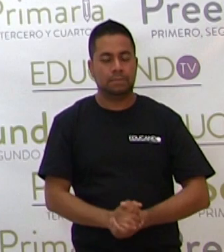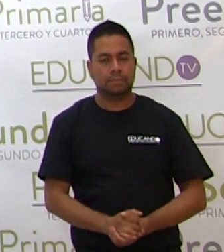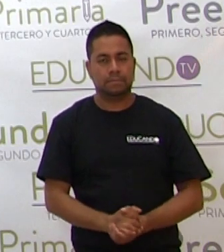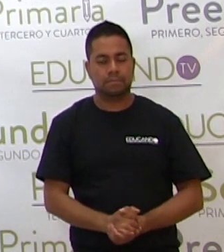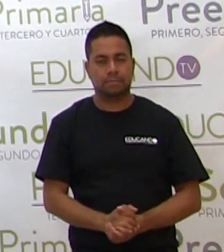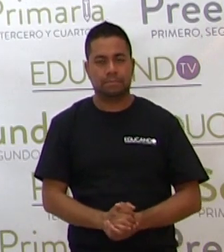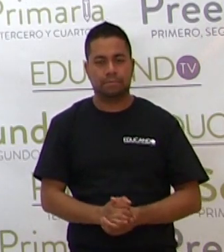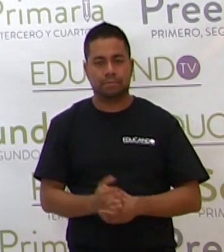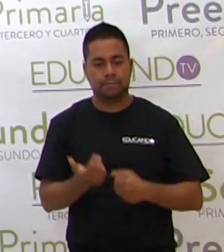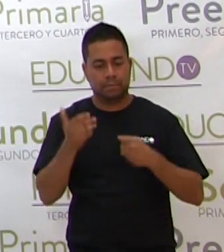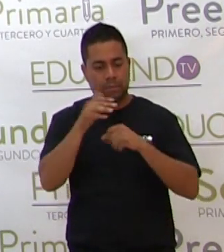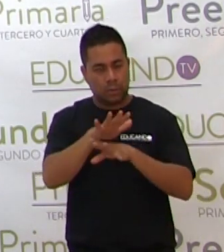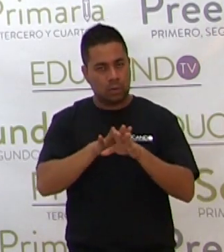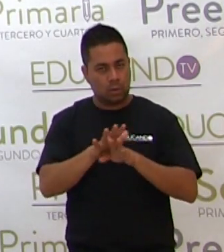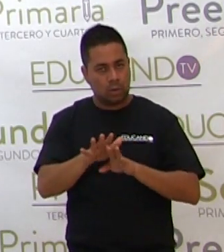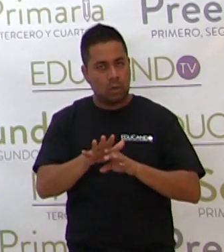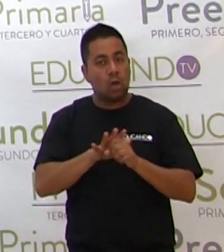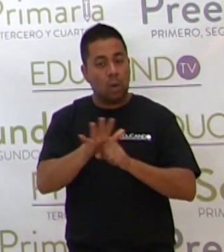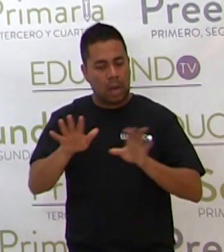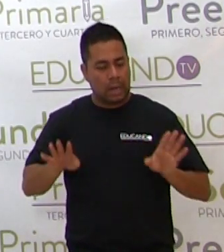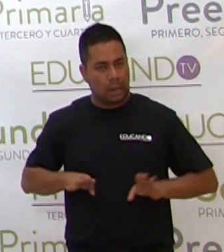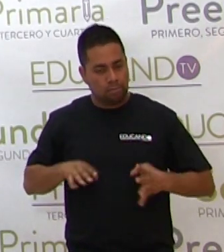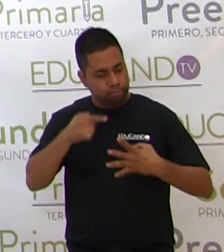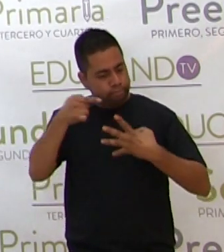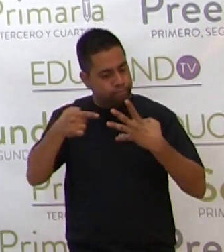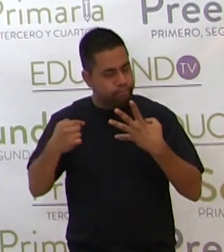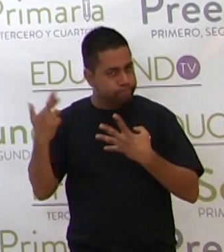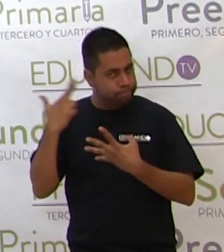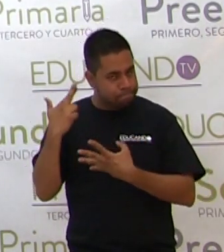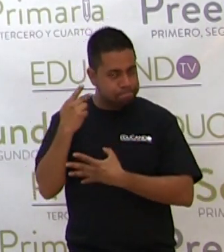las características de la radio